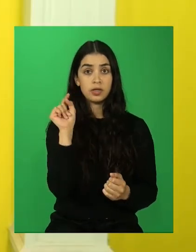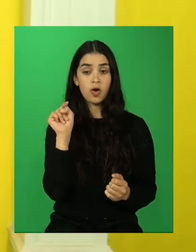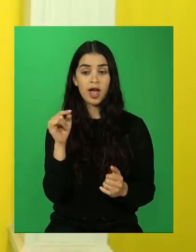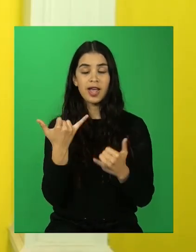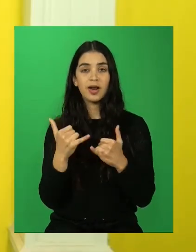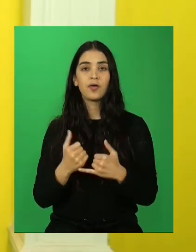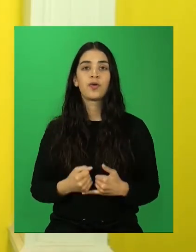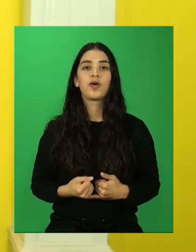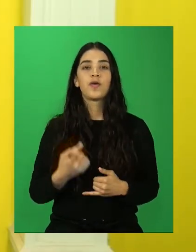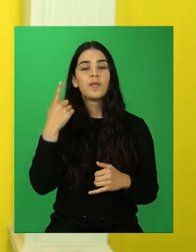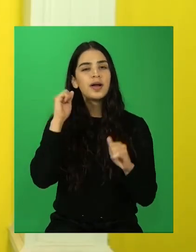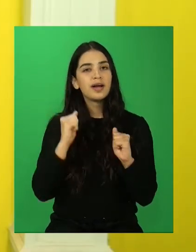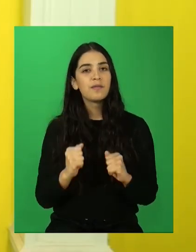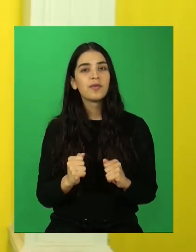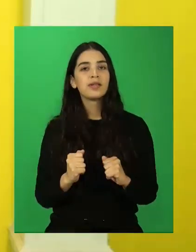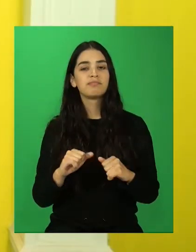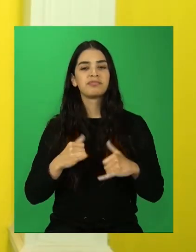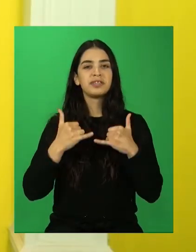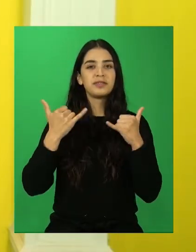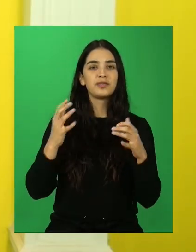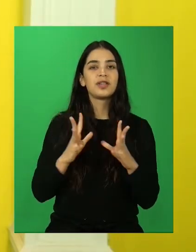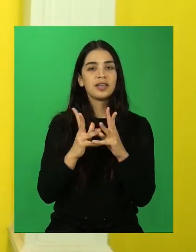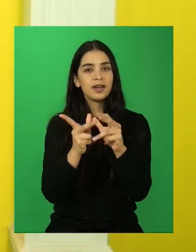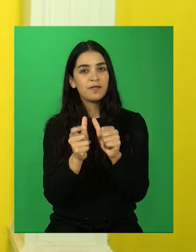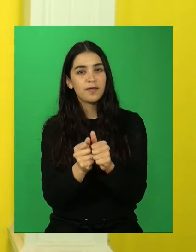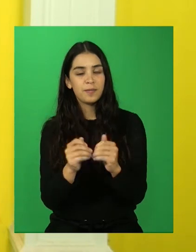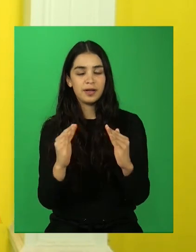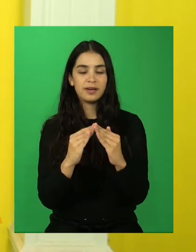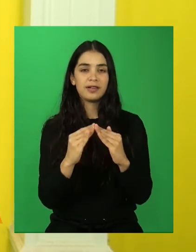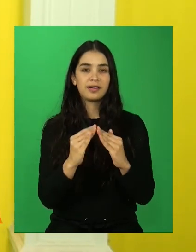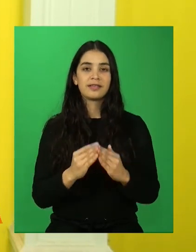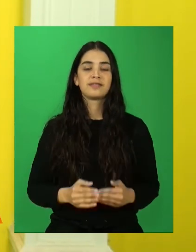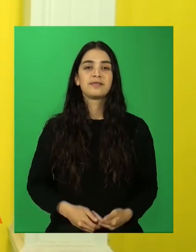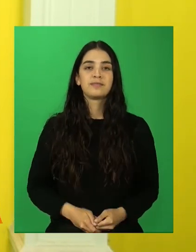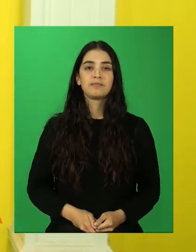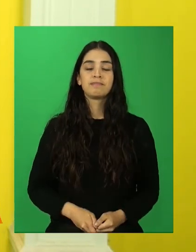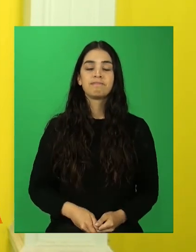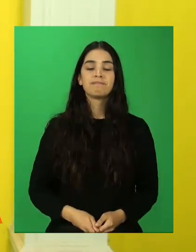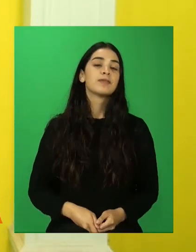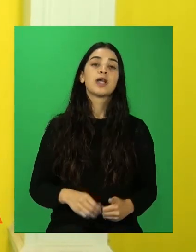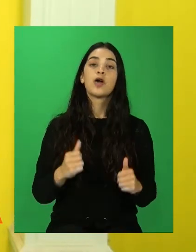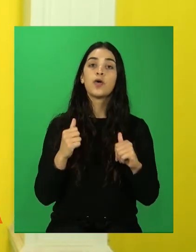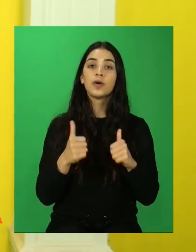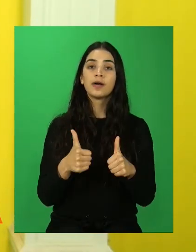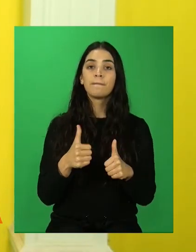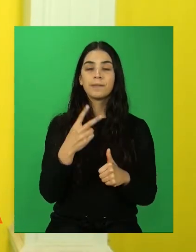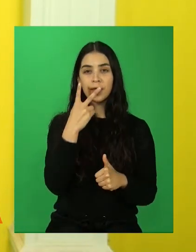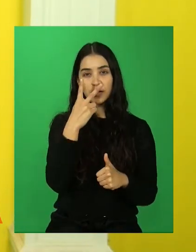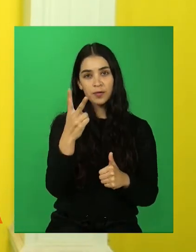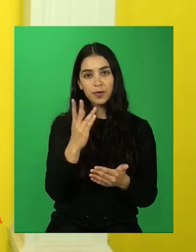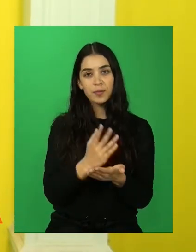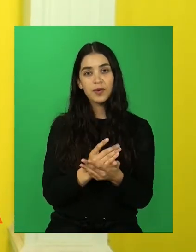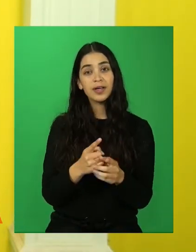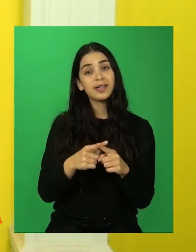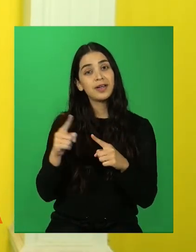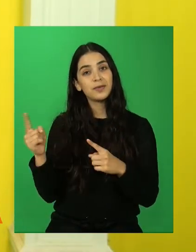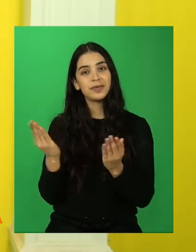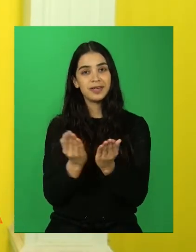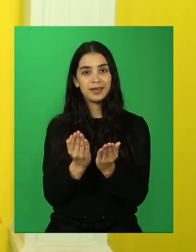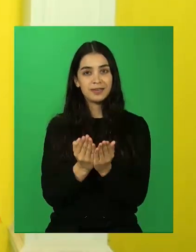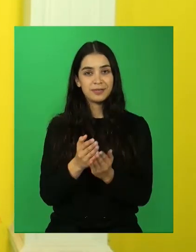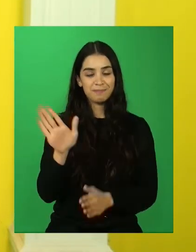se diviertan jugando con las ciencias. Bueno, chicos, nos vemos hasta la próxima.